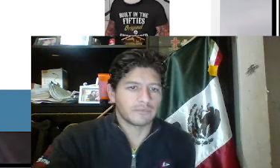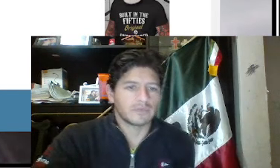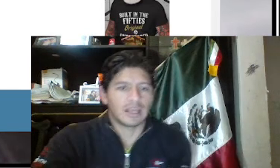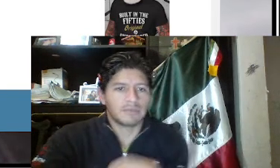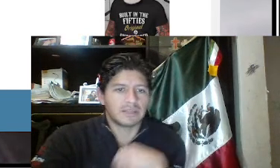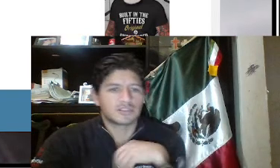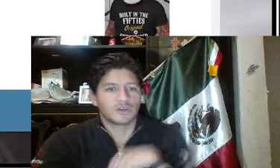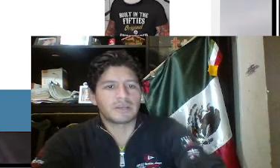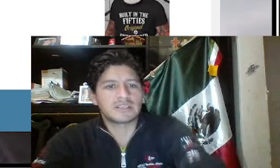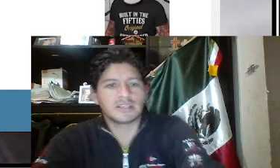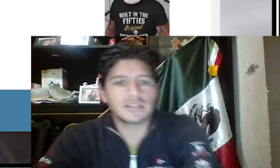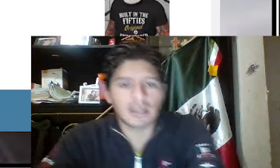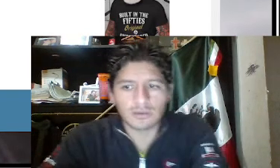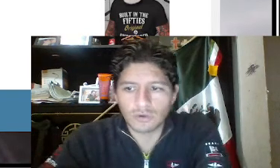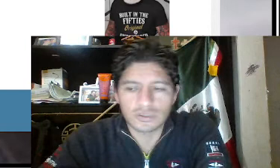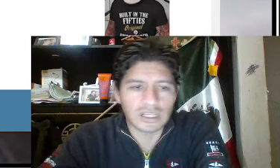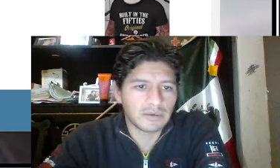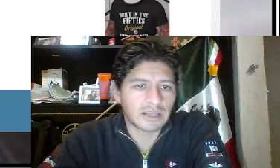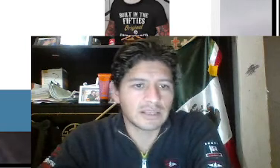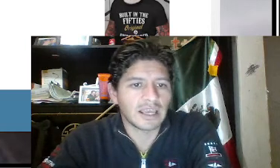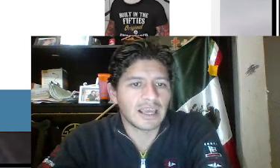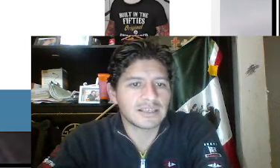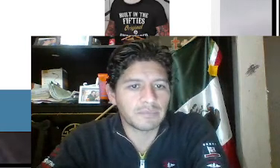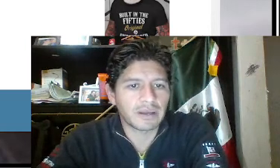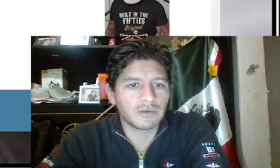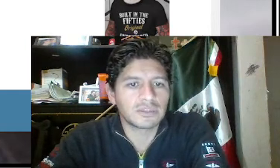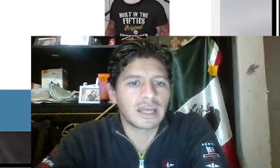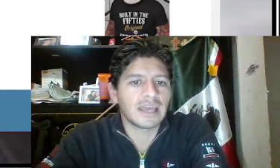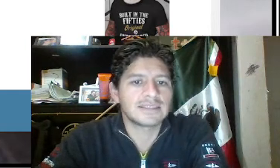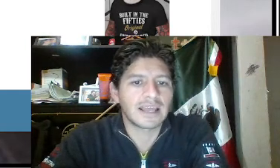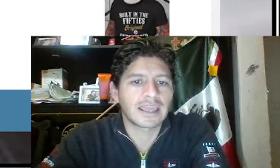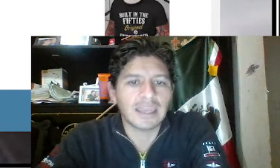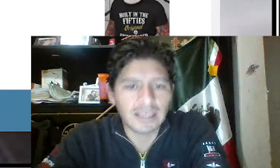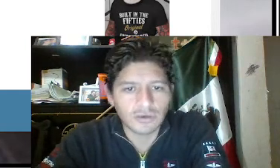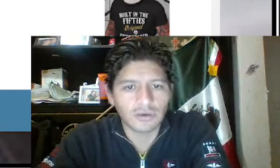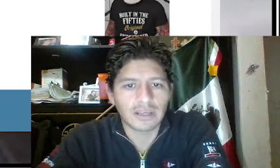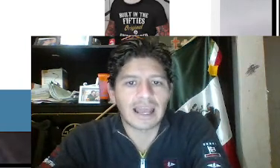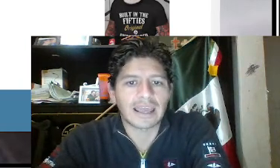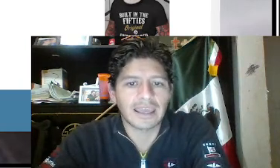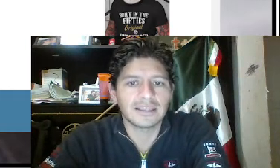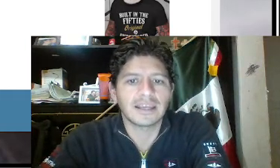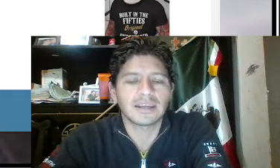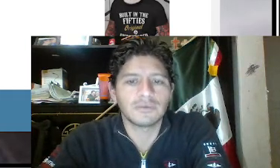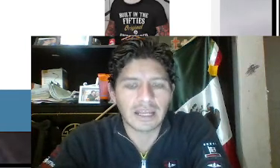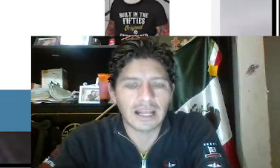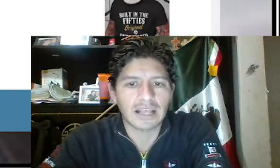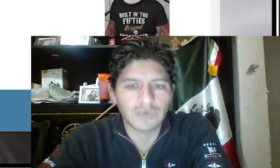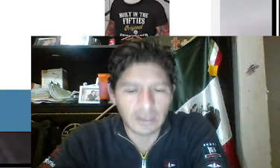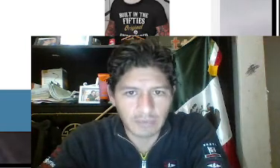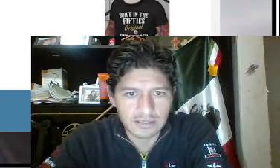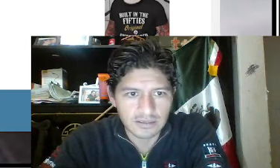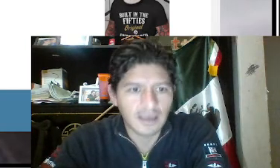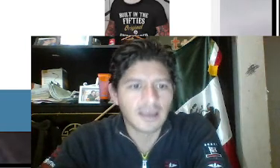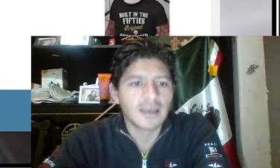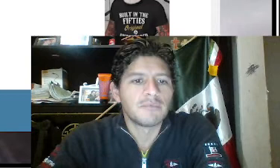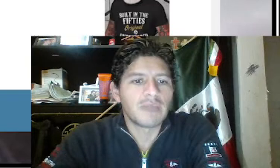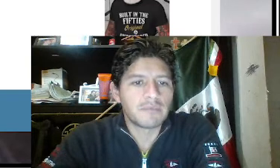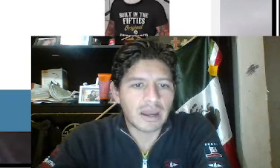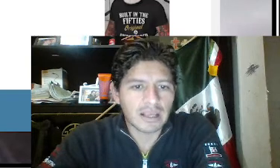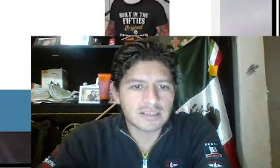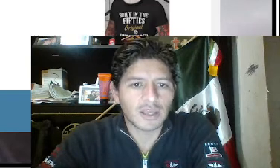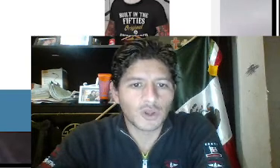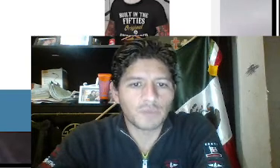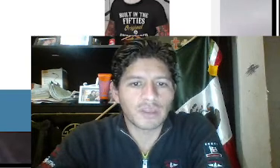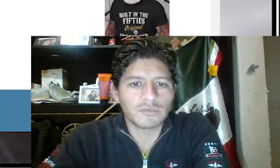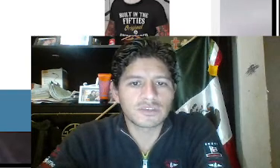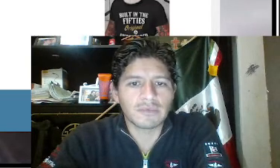pregunta, el ministro presidente Arturo Saldívar dice, esta pregunta es la que hizo que la gente reuniera las firmas. Me